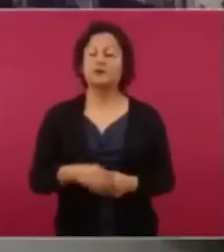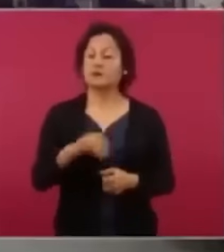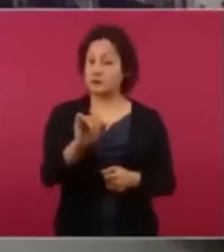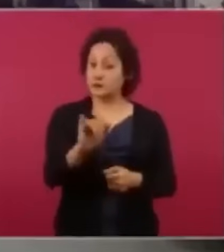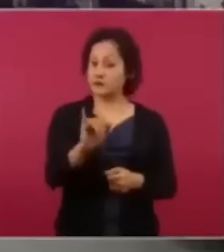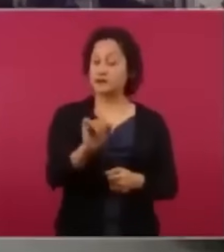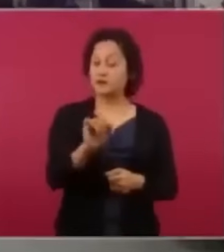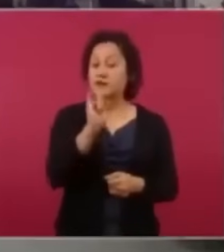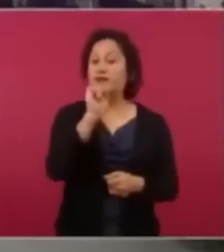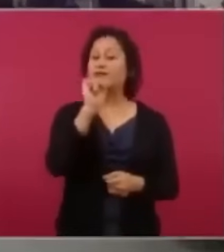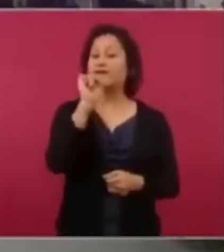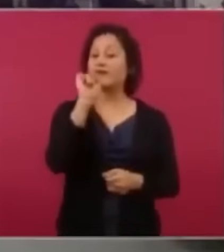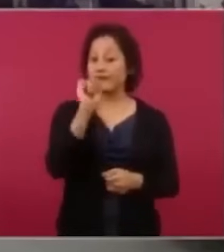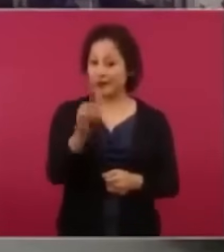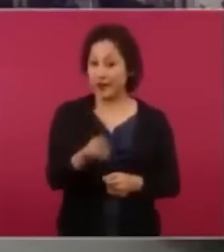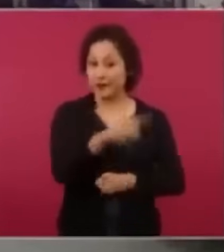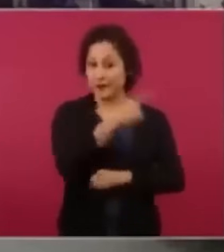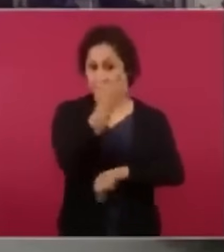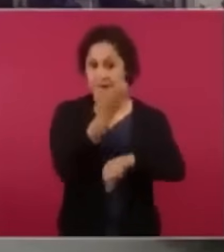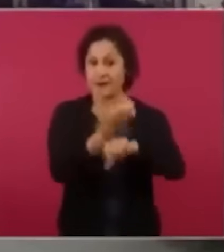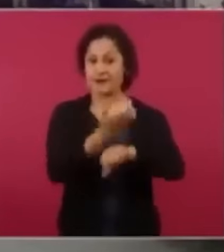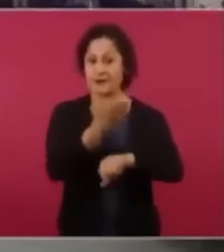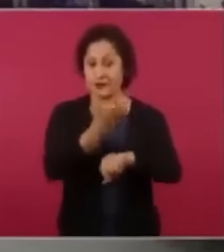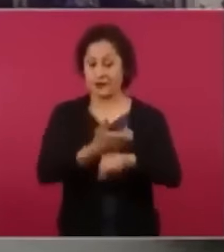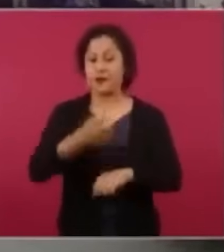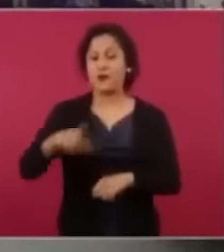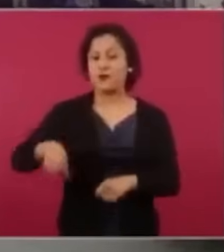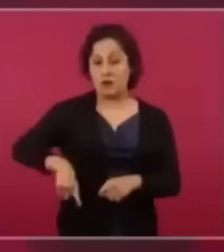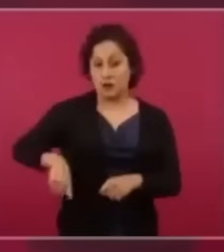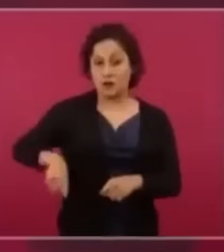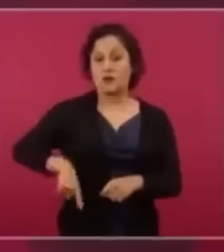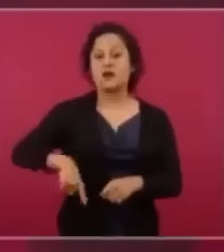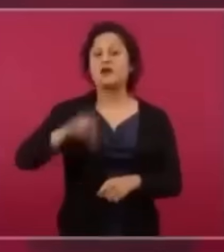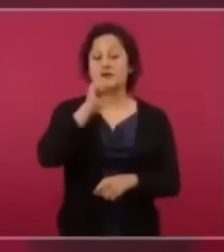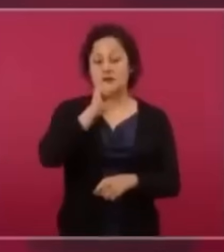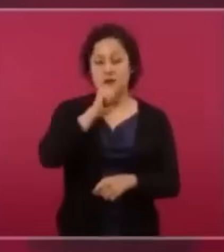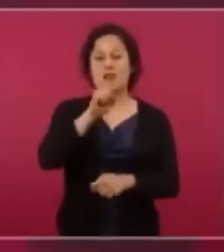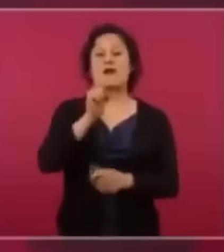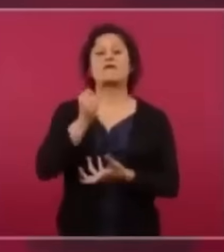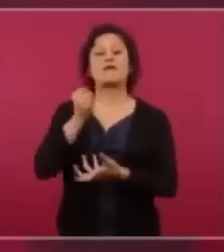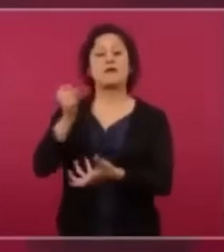en Estados Unidos, el gobierno de Estados Unidos les da dinero